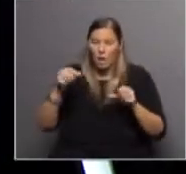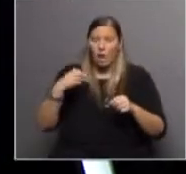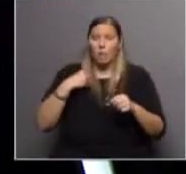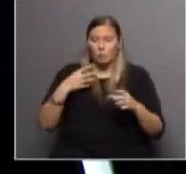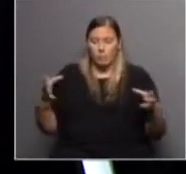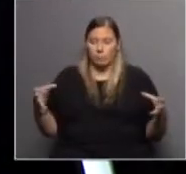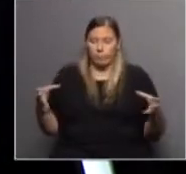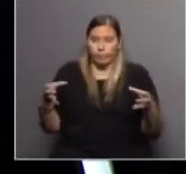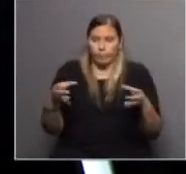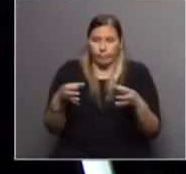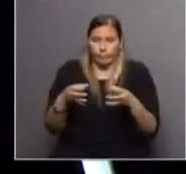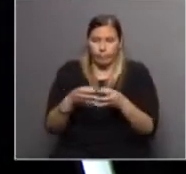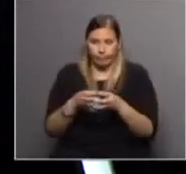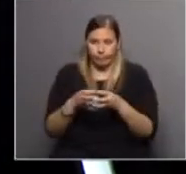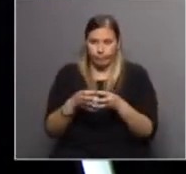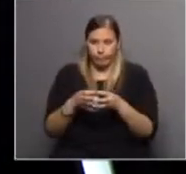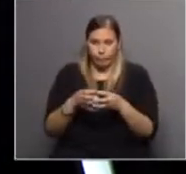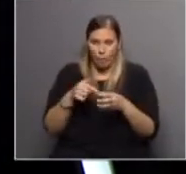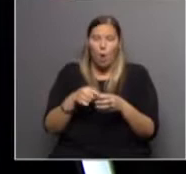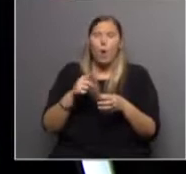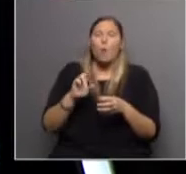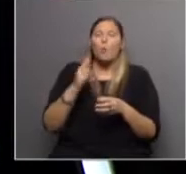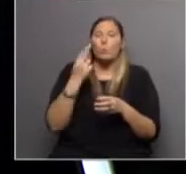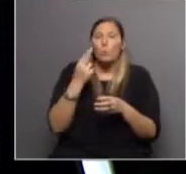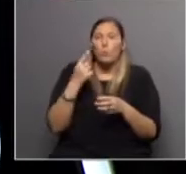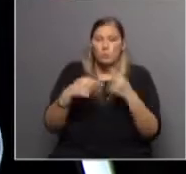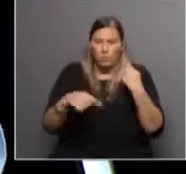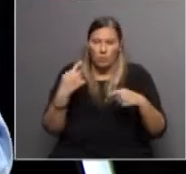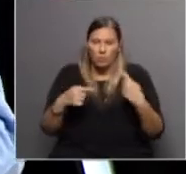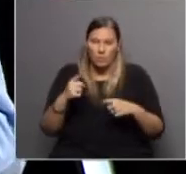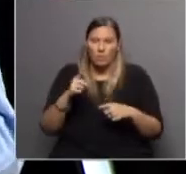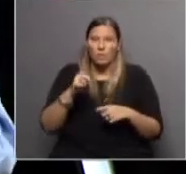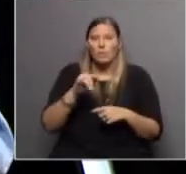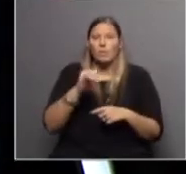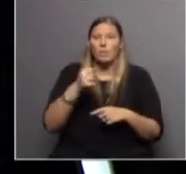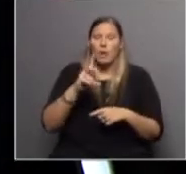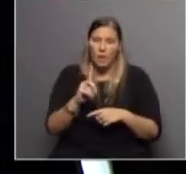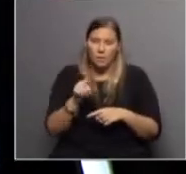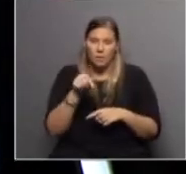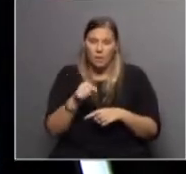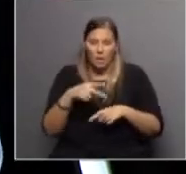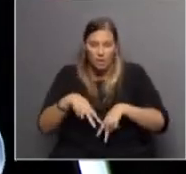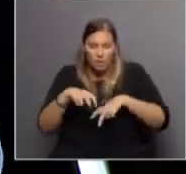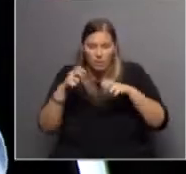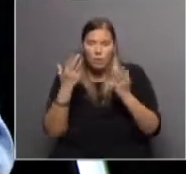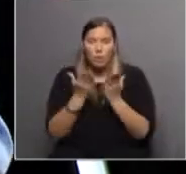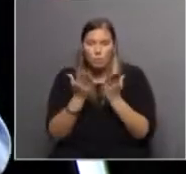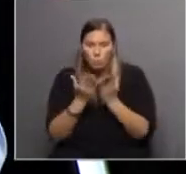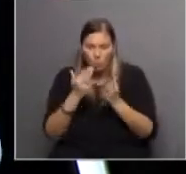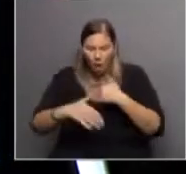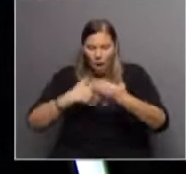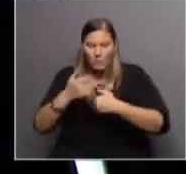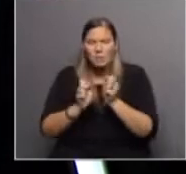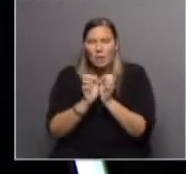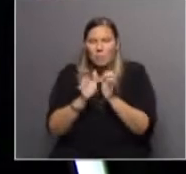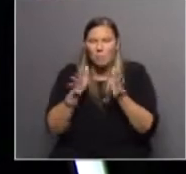invitaron a otros pares a sumarse al grupo uruguayo interdisciplinario, al GIAD, que tuvo que ver con el estudio y el avance de la